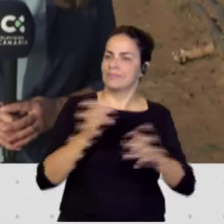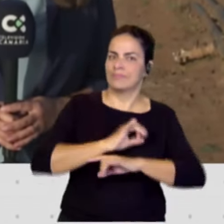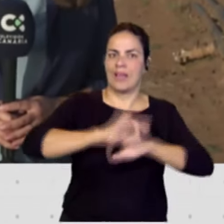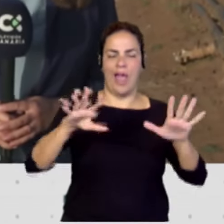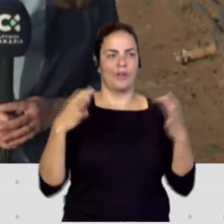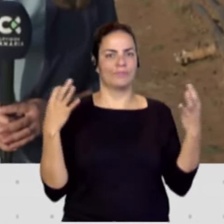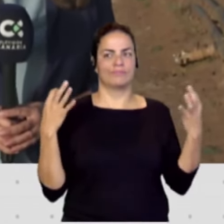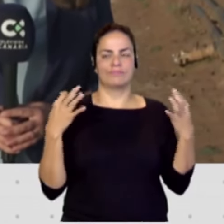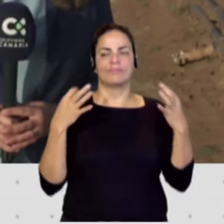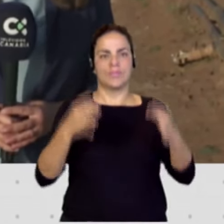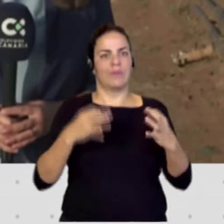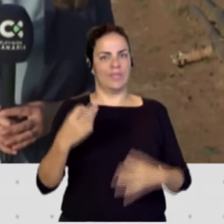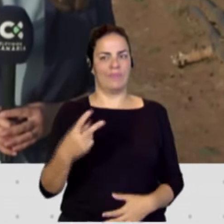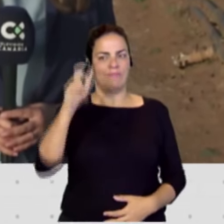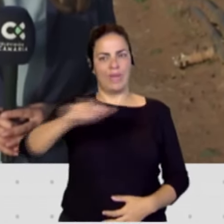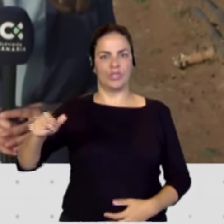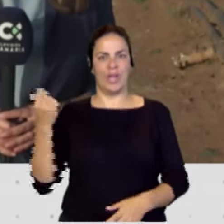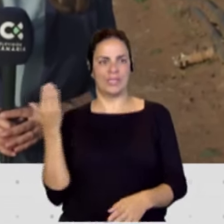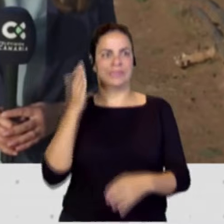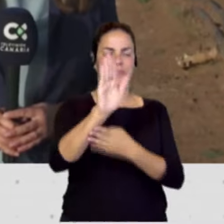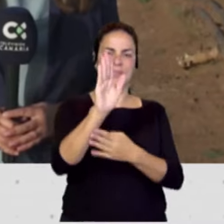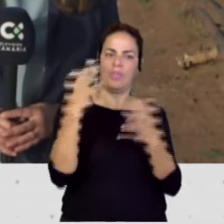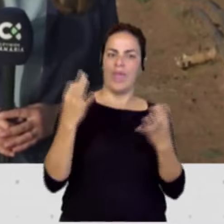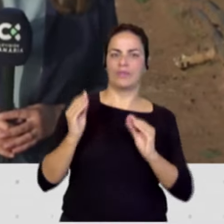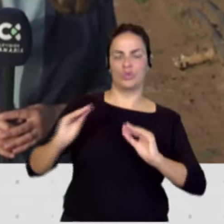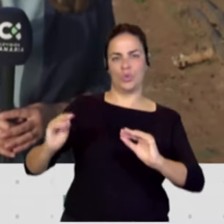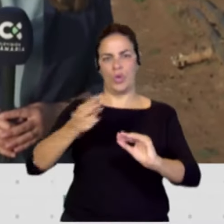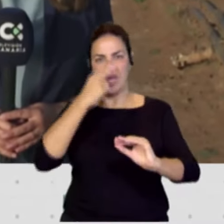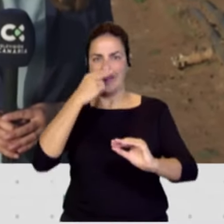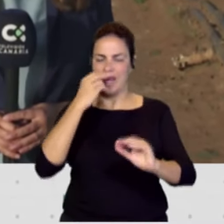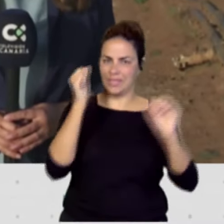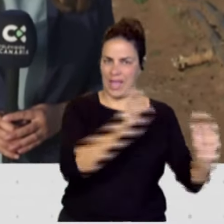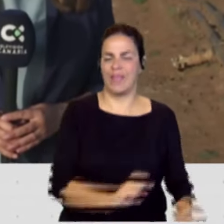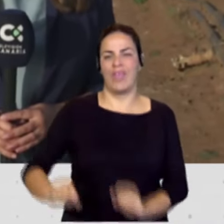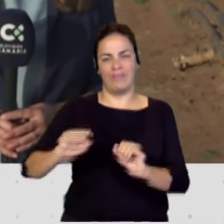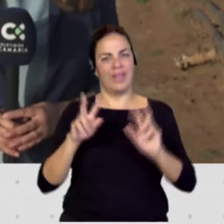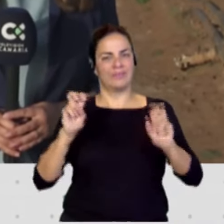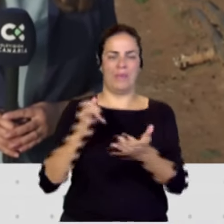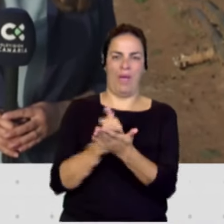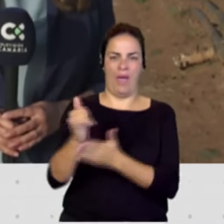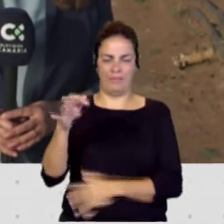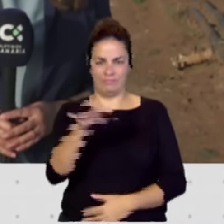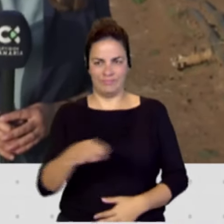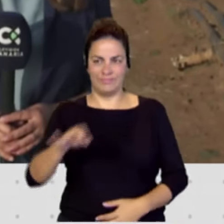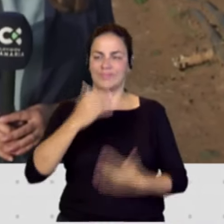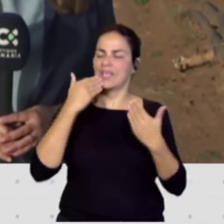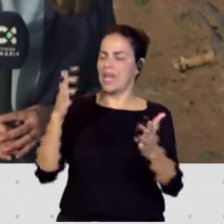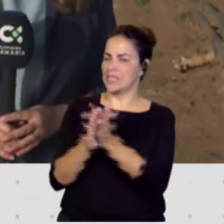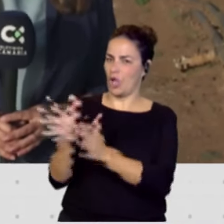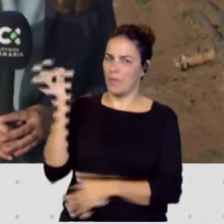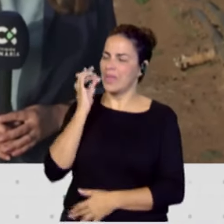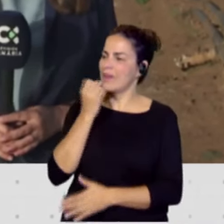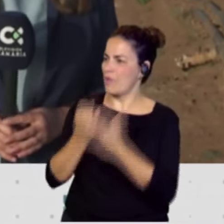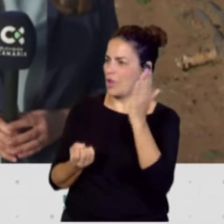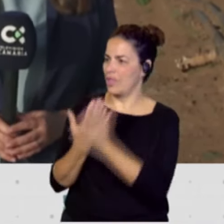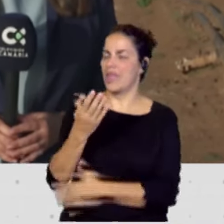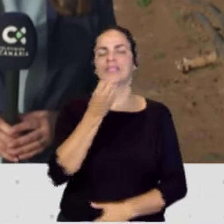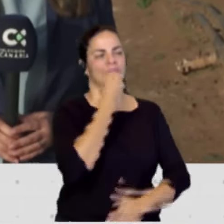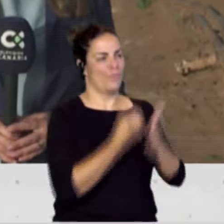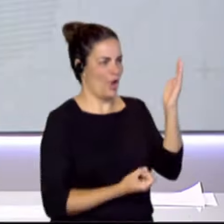autorizadas para defender los intereses del campo de las Isla gracias compañera Buenos días Buenos días